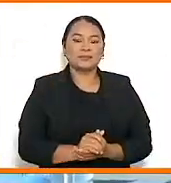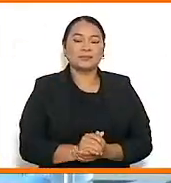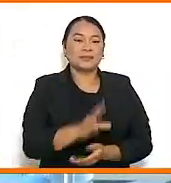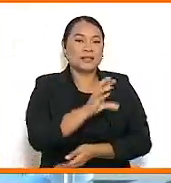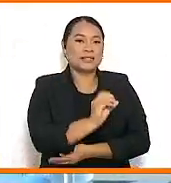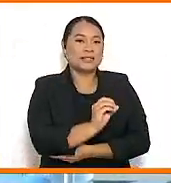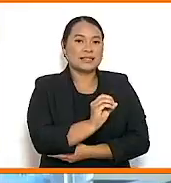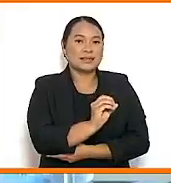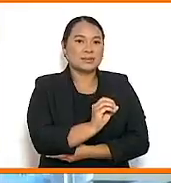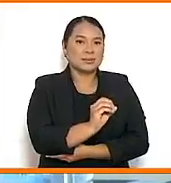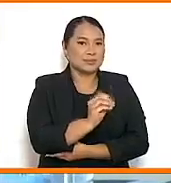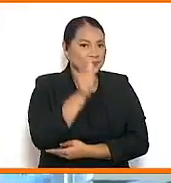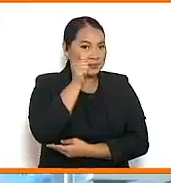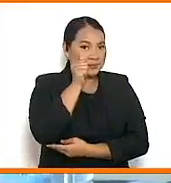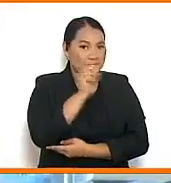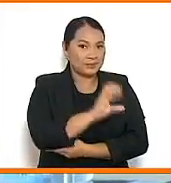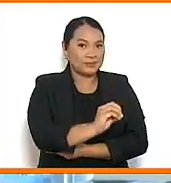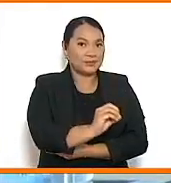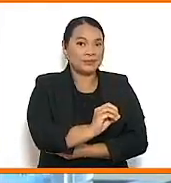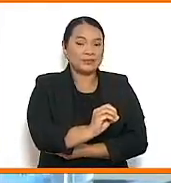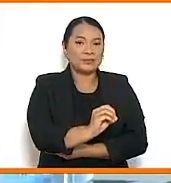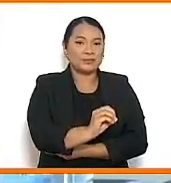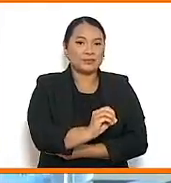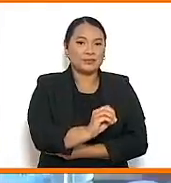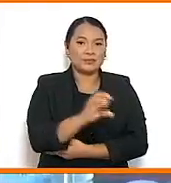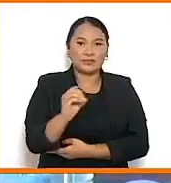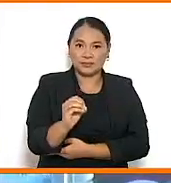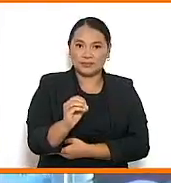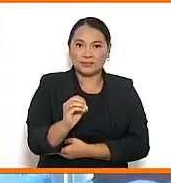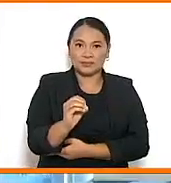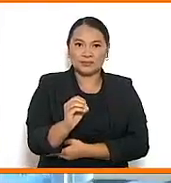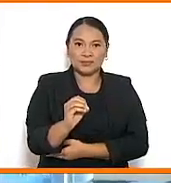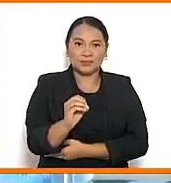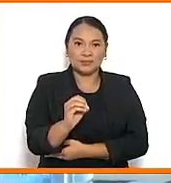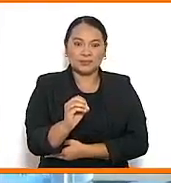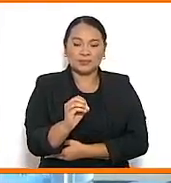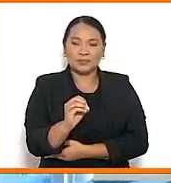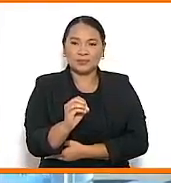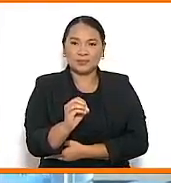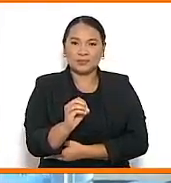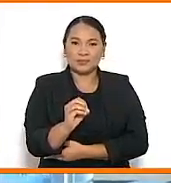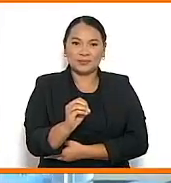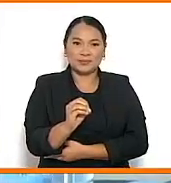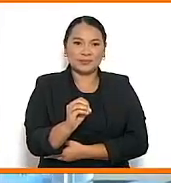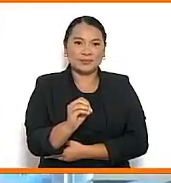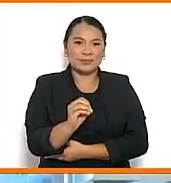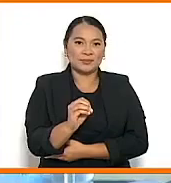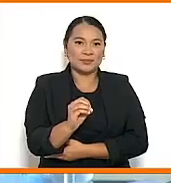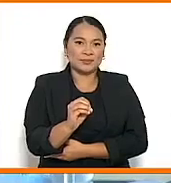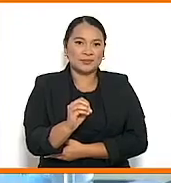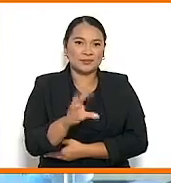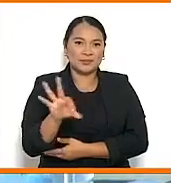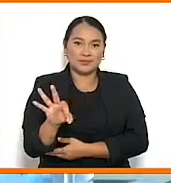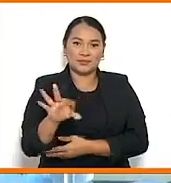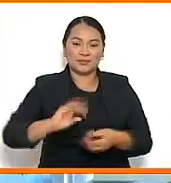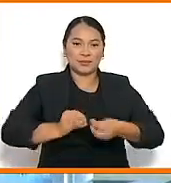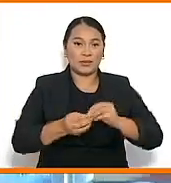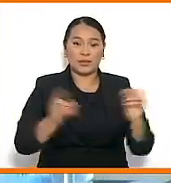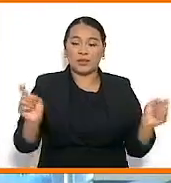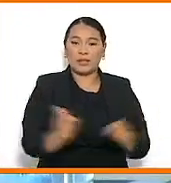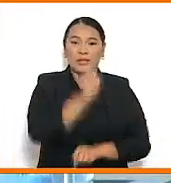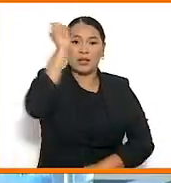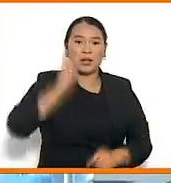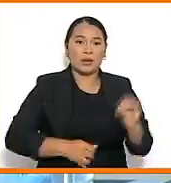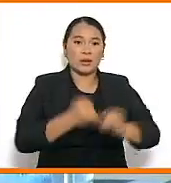dígito ganador, atentos porque ese es el 0. Tercer dígito ganador en Fuga 3 es el 9. Los números